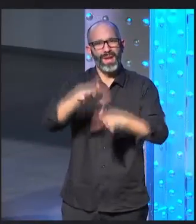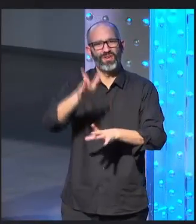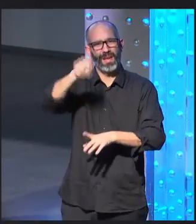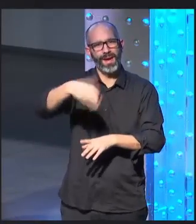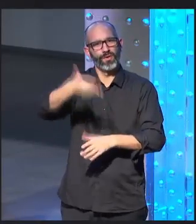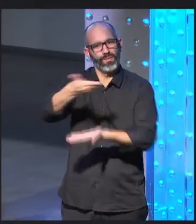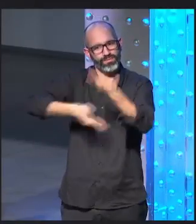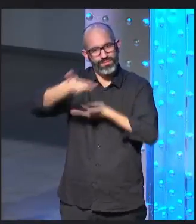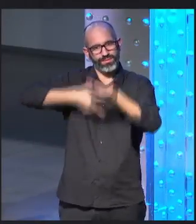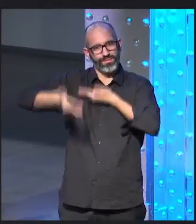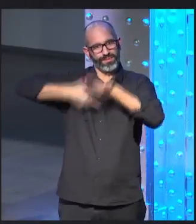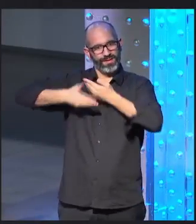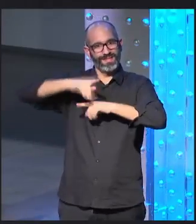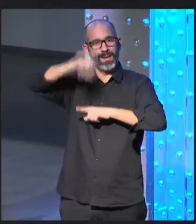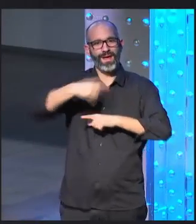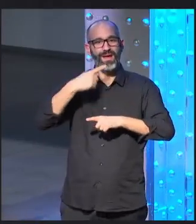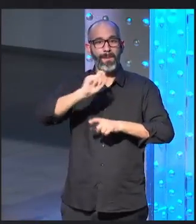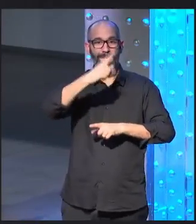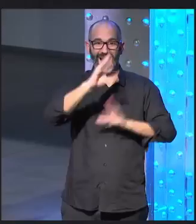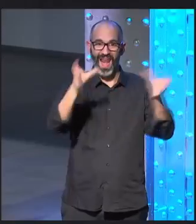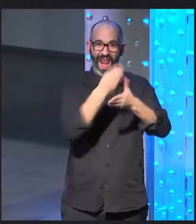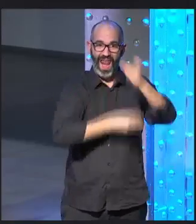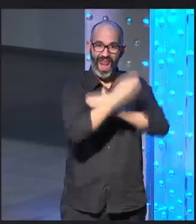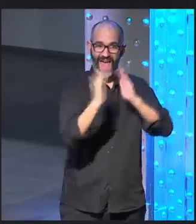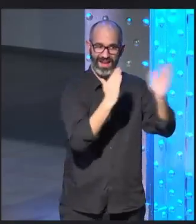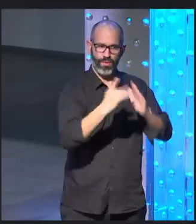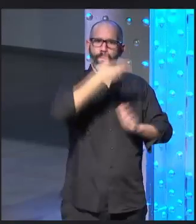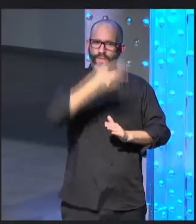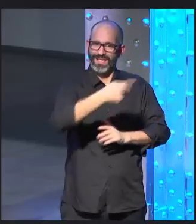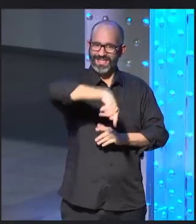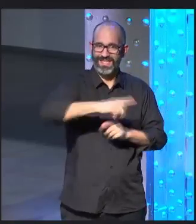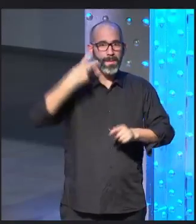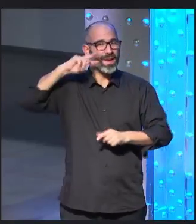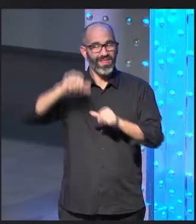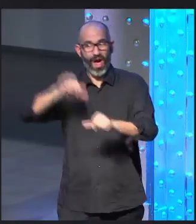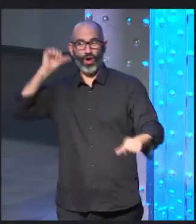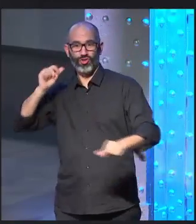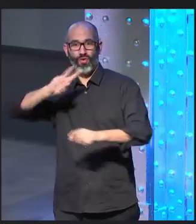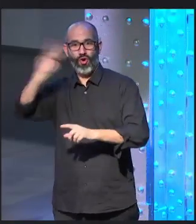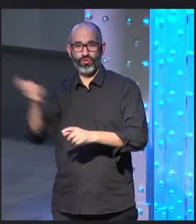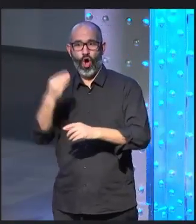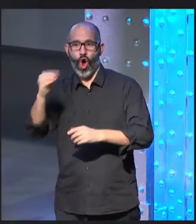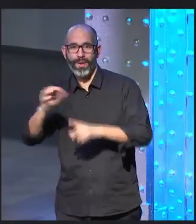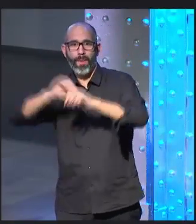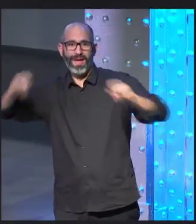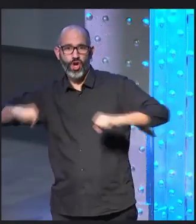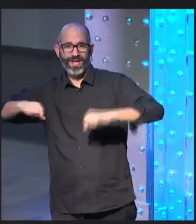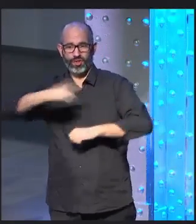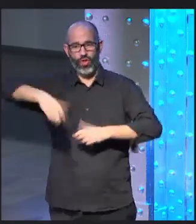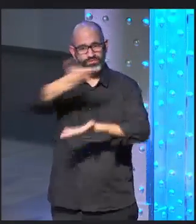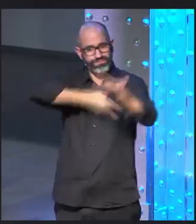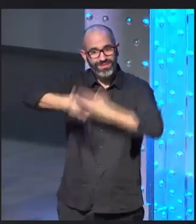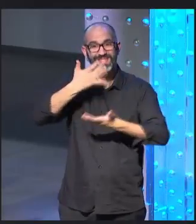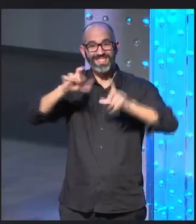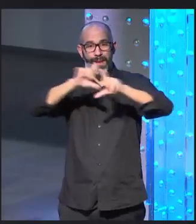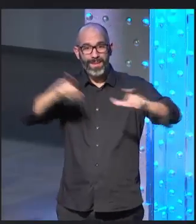también hay muchos valores muy importantes de otra generación que tiene mucha experiencia y que a la hora de innovar y que a la hora de plasmar una empresa